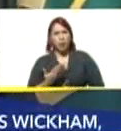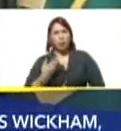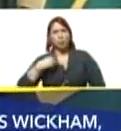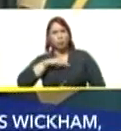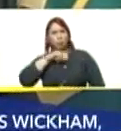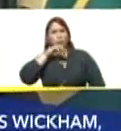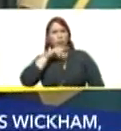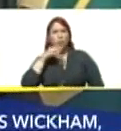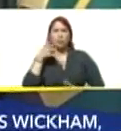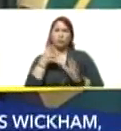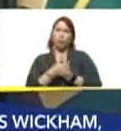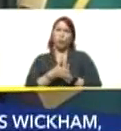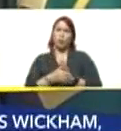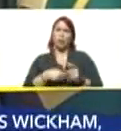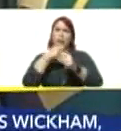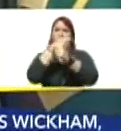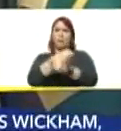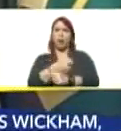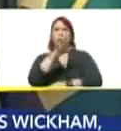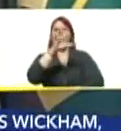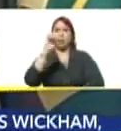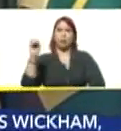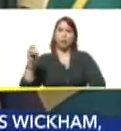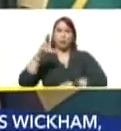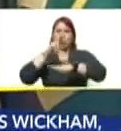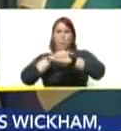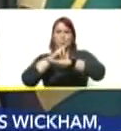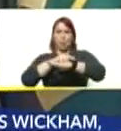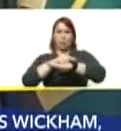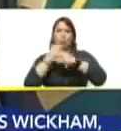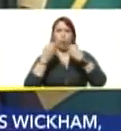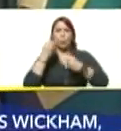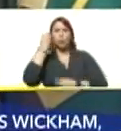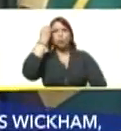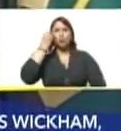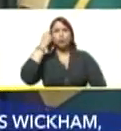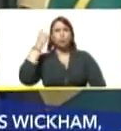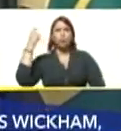de haber graduado 500 médicos, como era el sueño de Chávez.